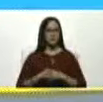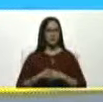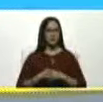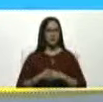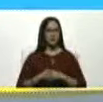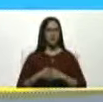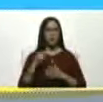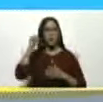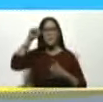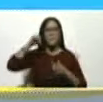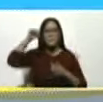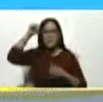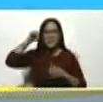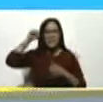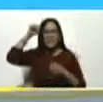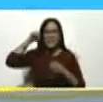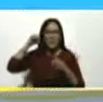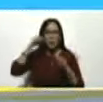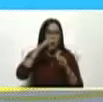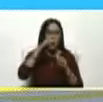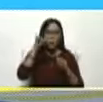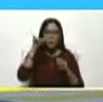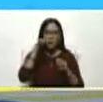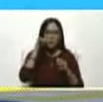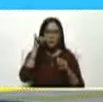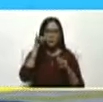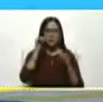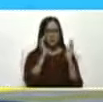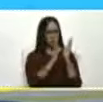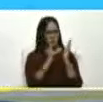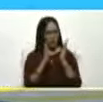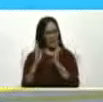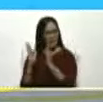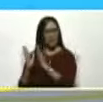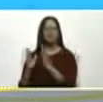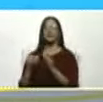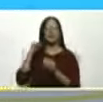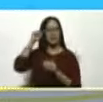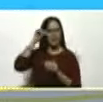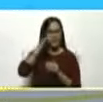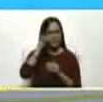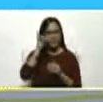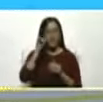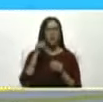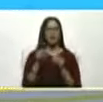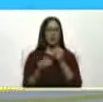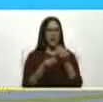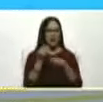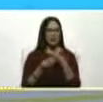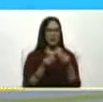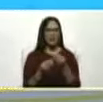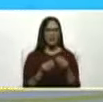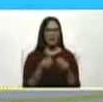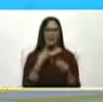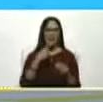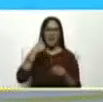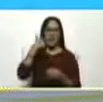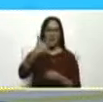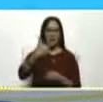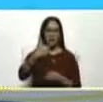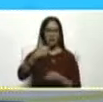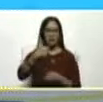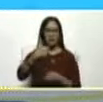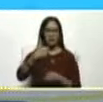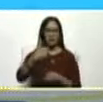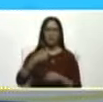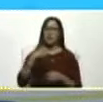un videíto, y organiza que el videíto que va a sacar le den like. Los